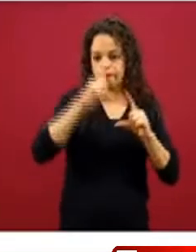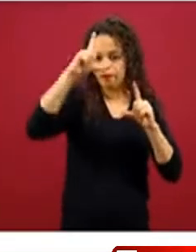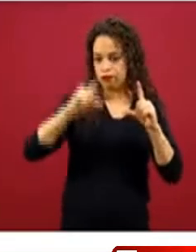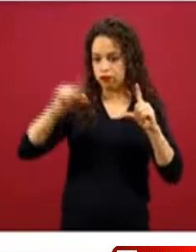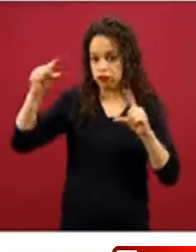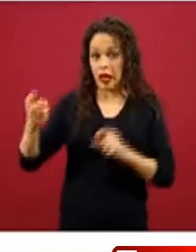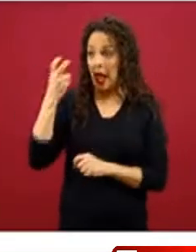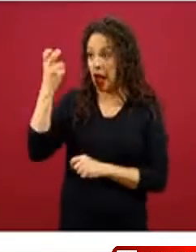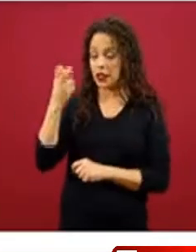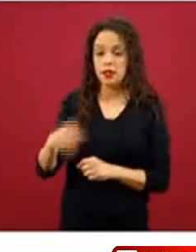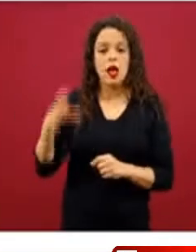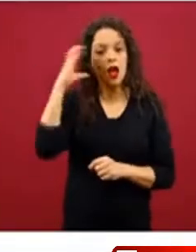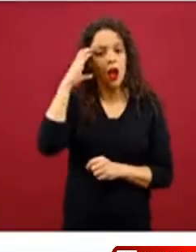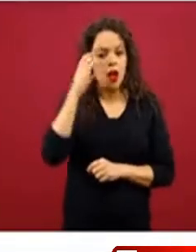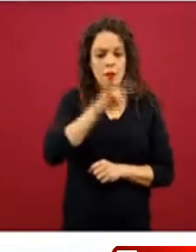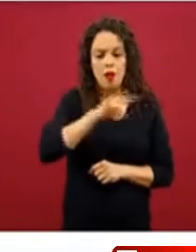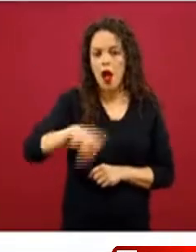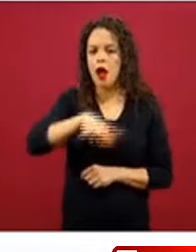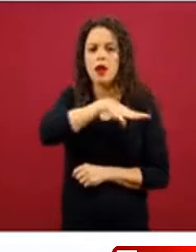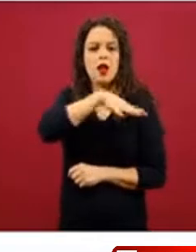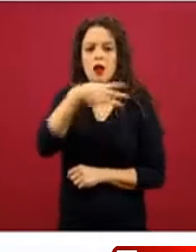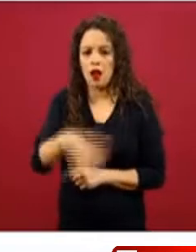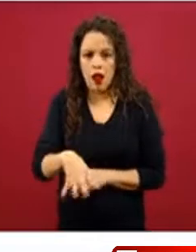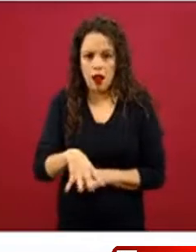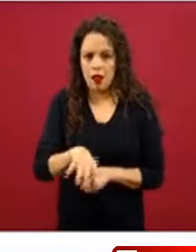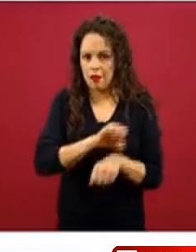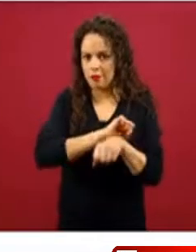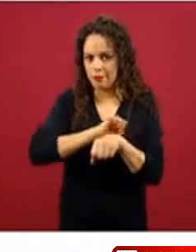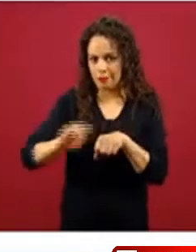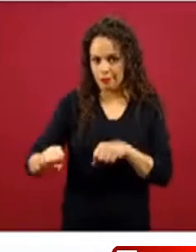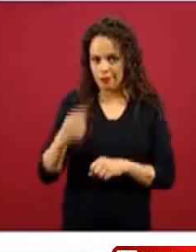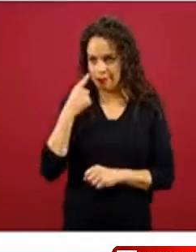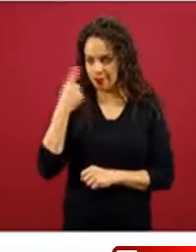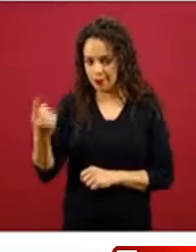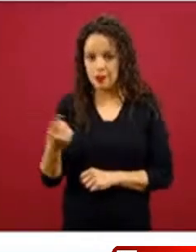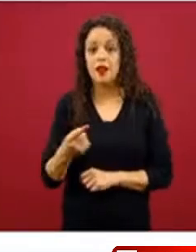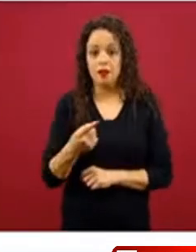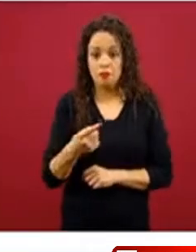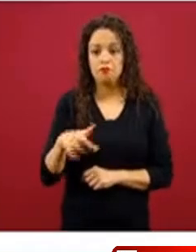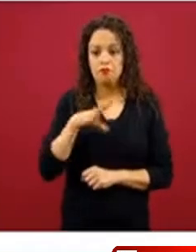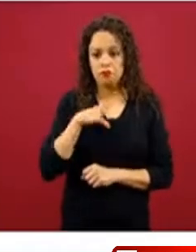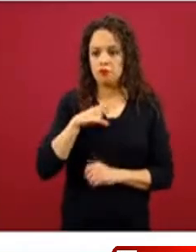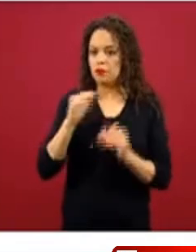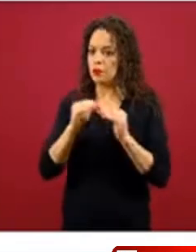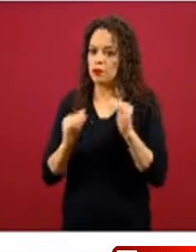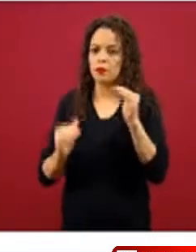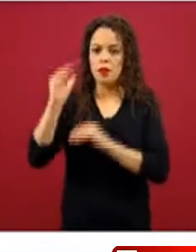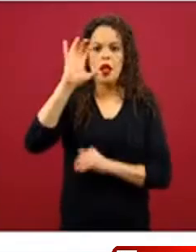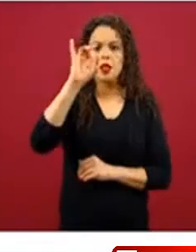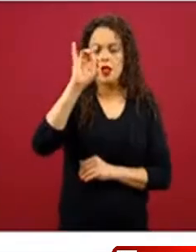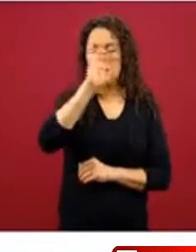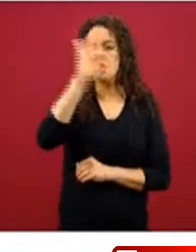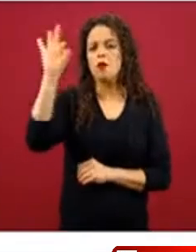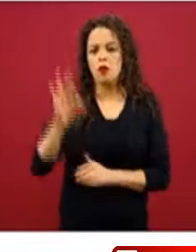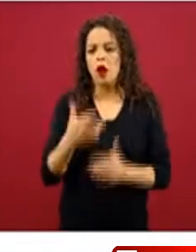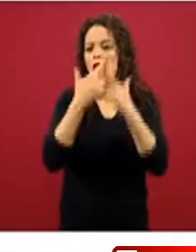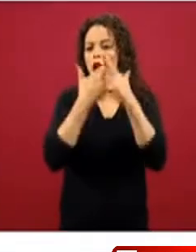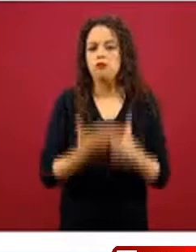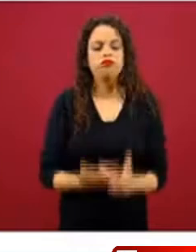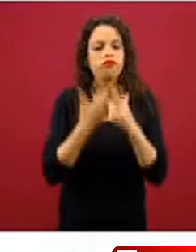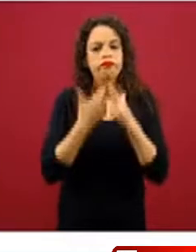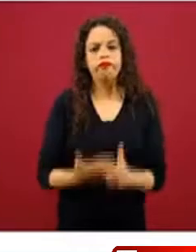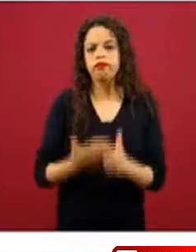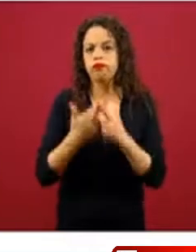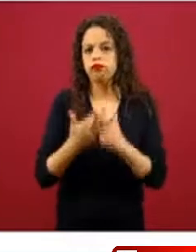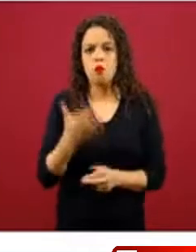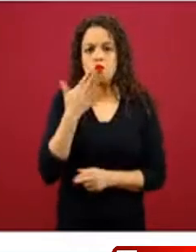son las camas generales. Podemos rápidamente notar que todas están por encima de un 30% de disponibilidad, que hemos